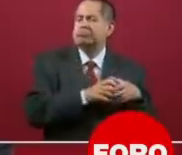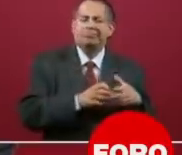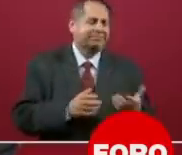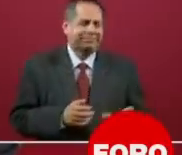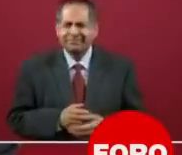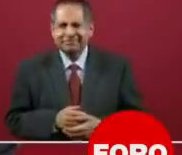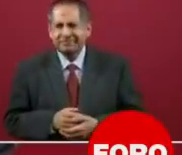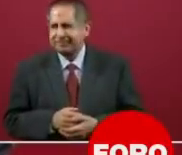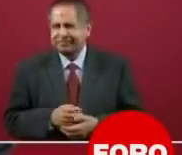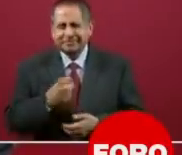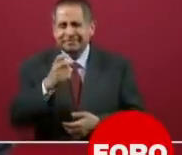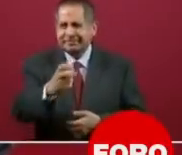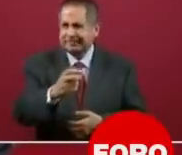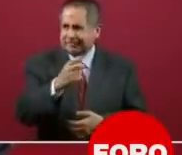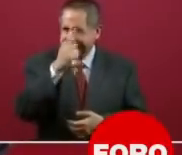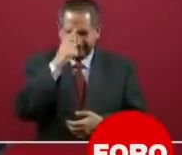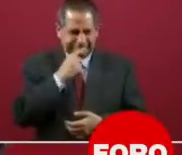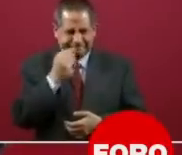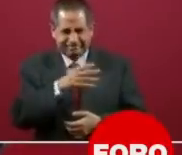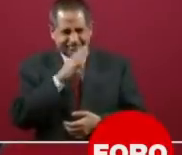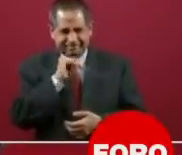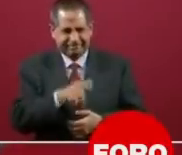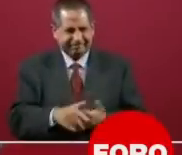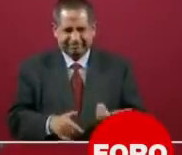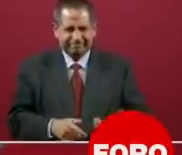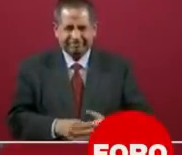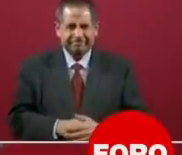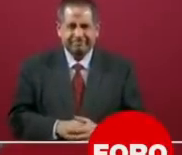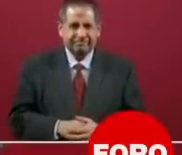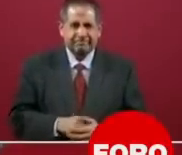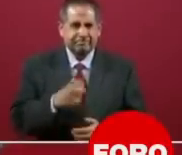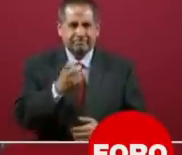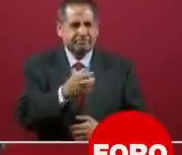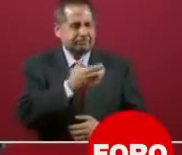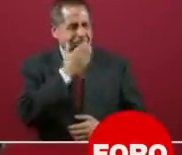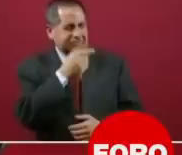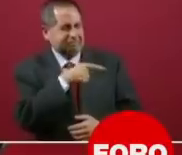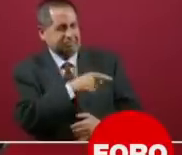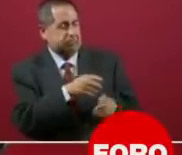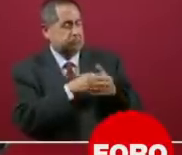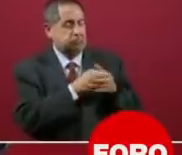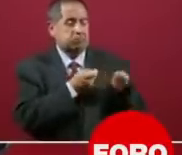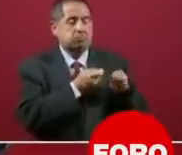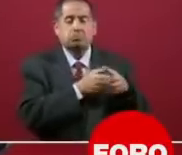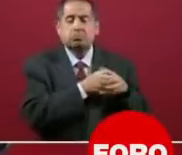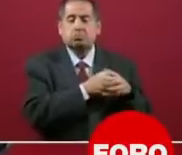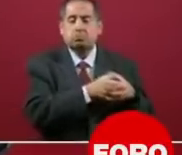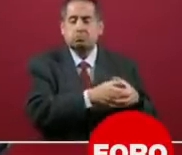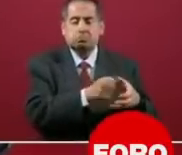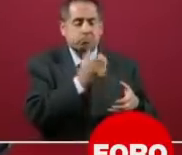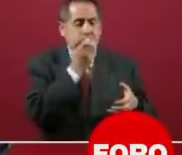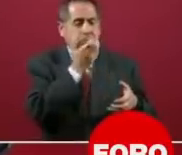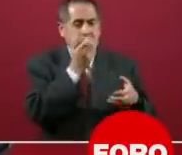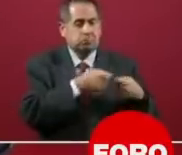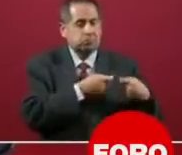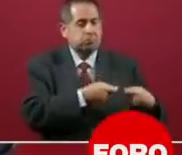Eso es característico del conservadurismo.